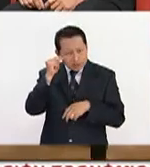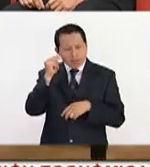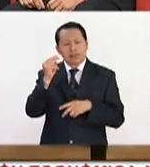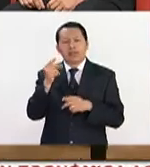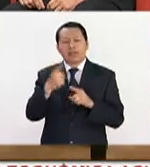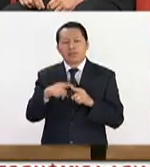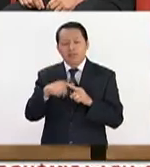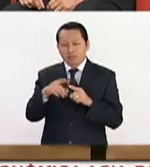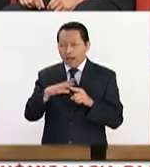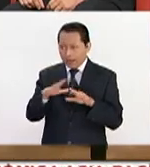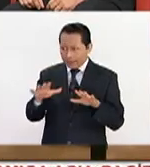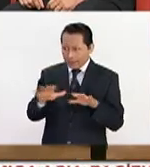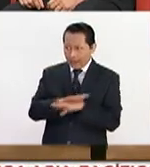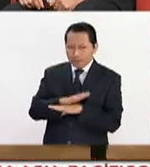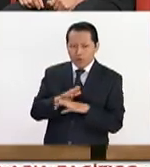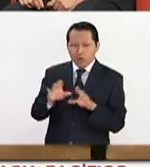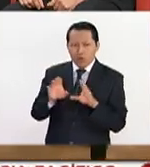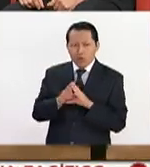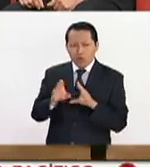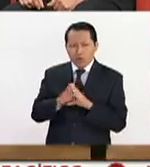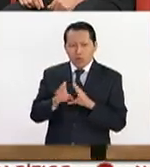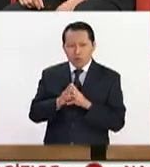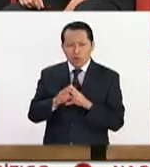ejemplo. Hay un cambio de